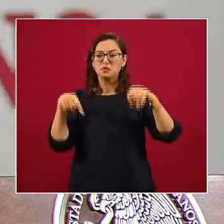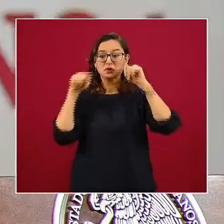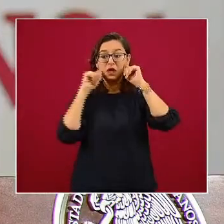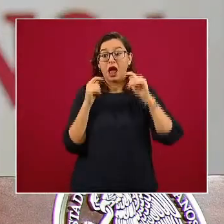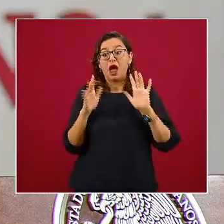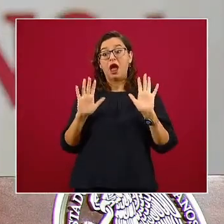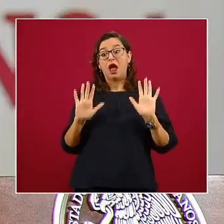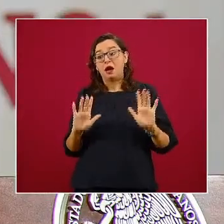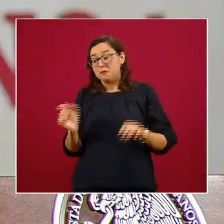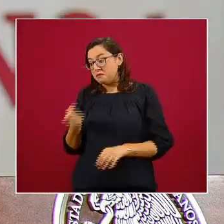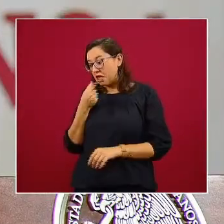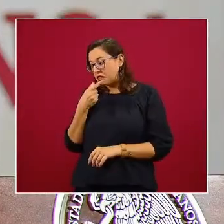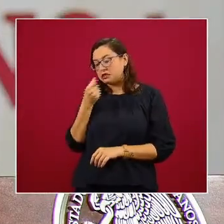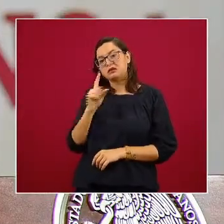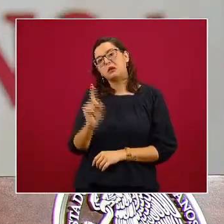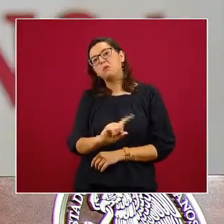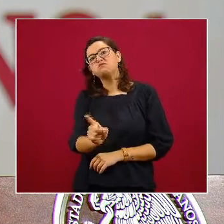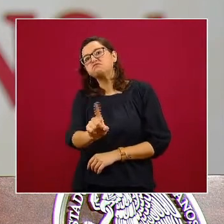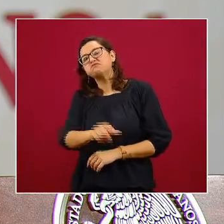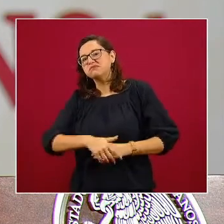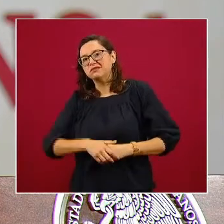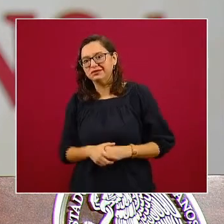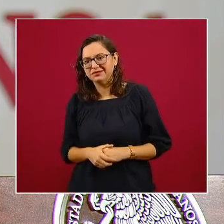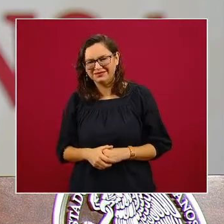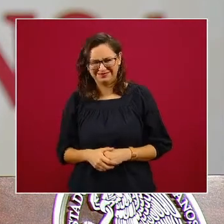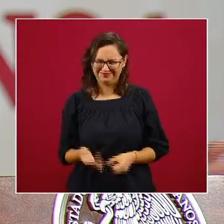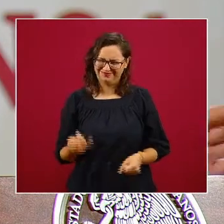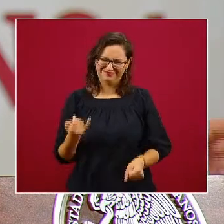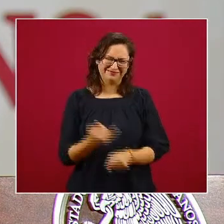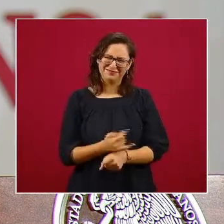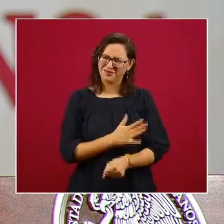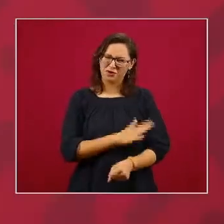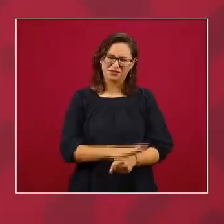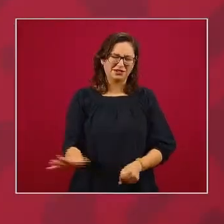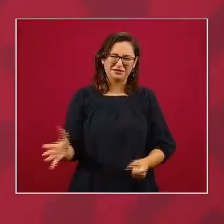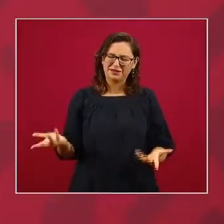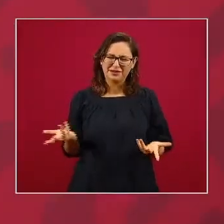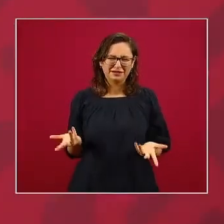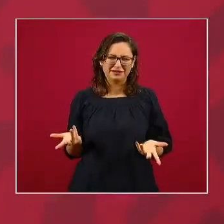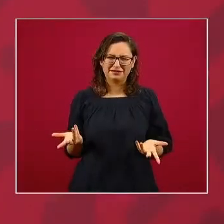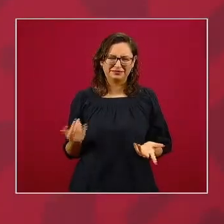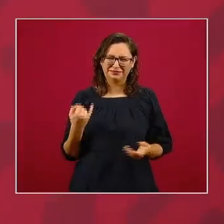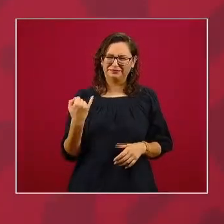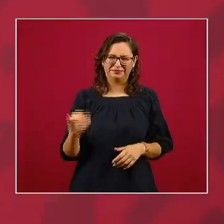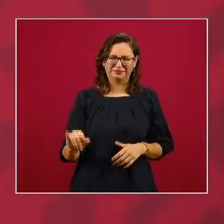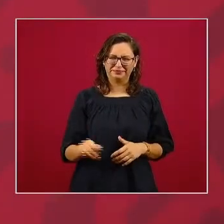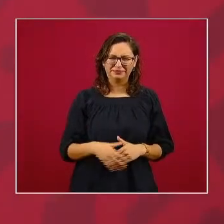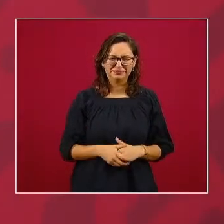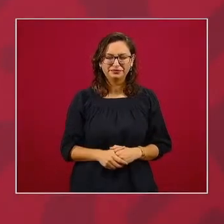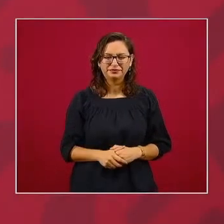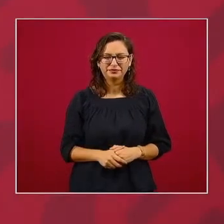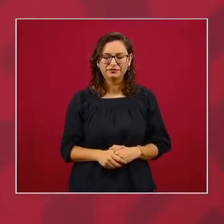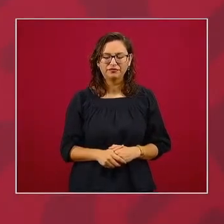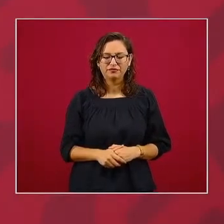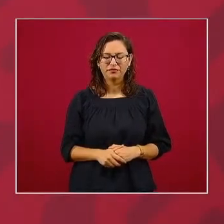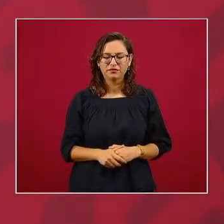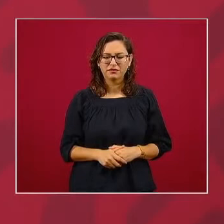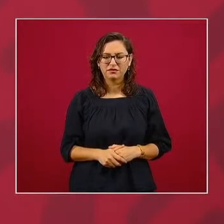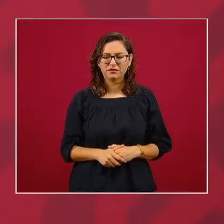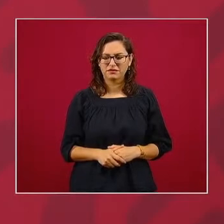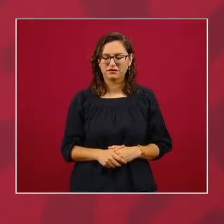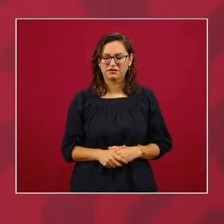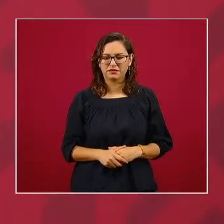a los pueblos, porque